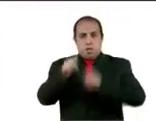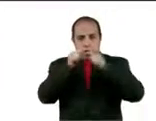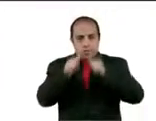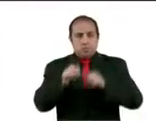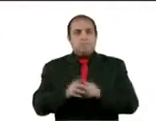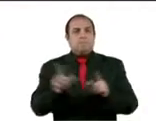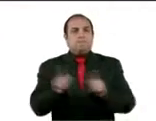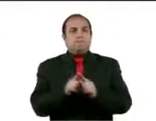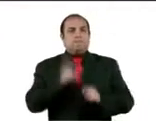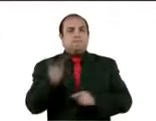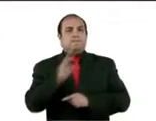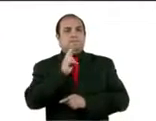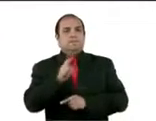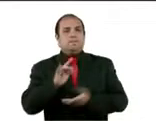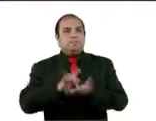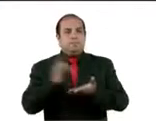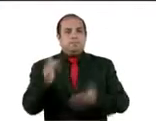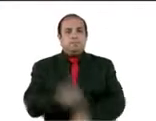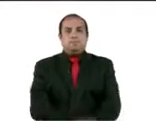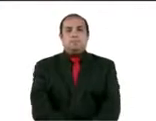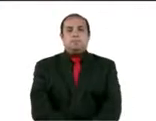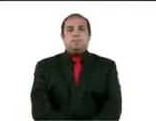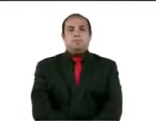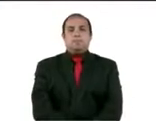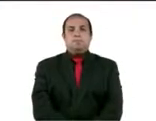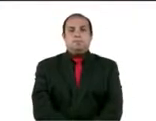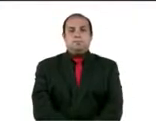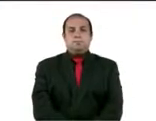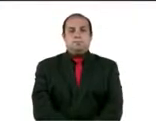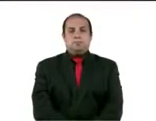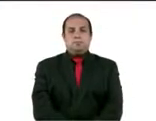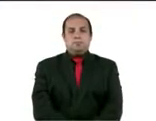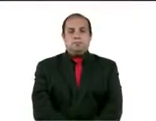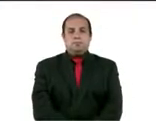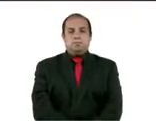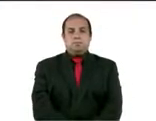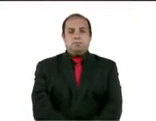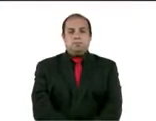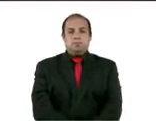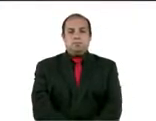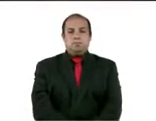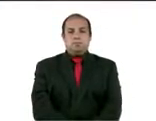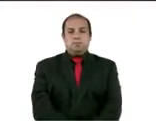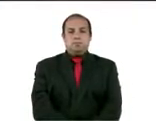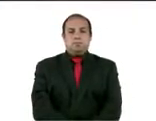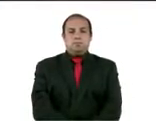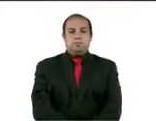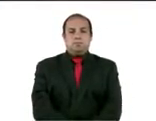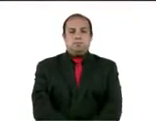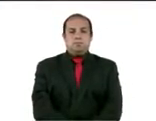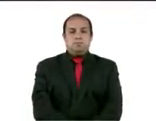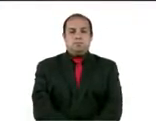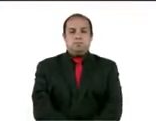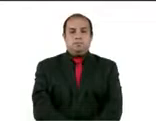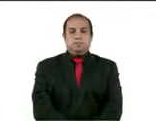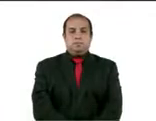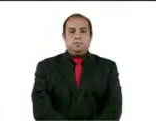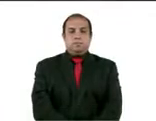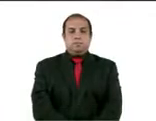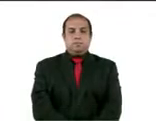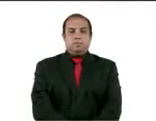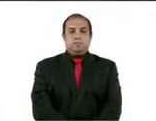con la sesión de preguntas y respuestas. Muchas gracias. Muchas gracias a todos y a todas. ¿Alguna otra cosa quedó pendiente?